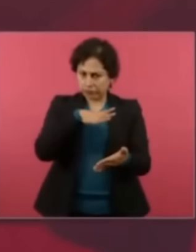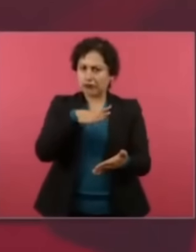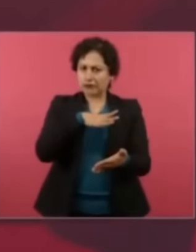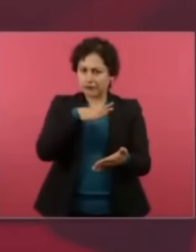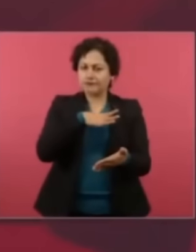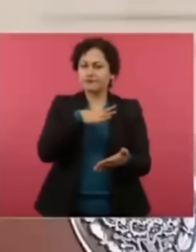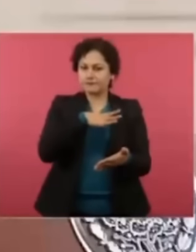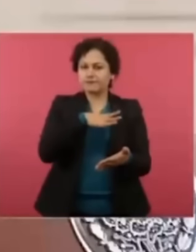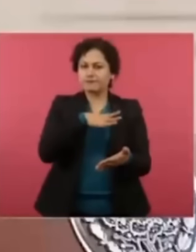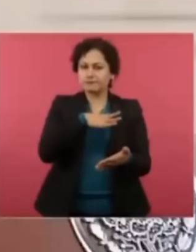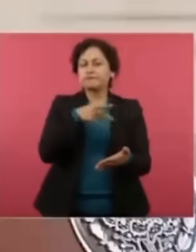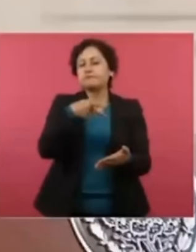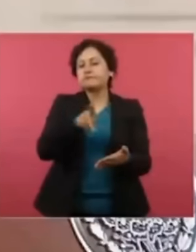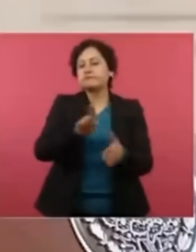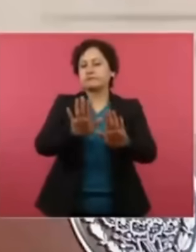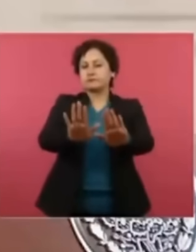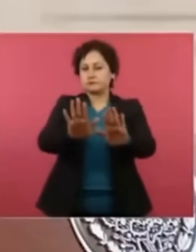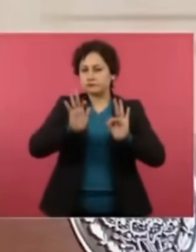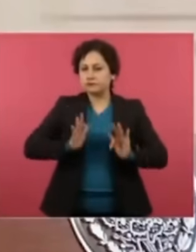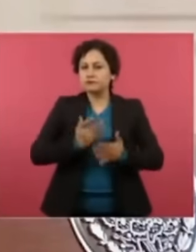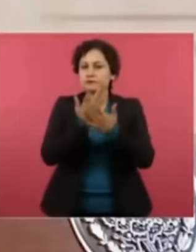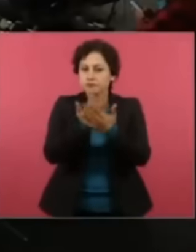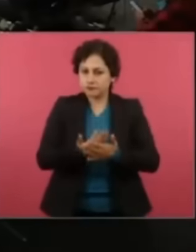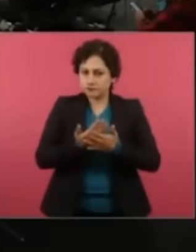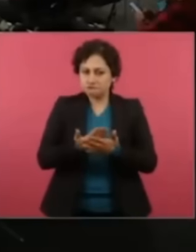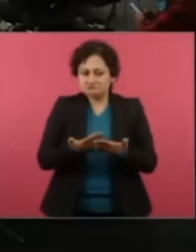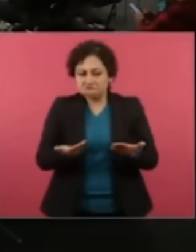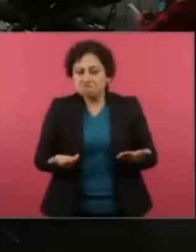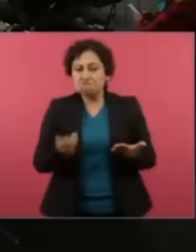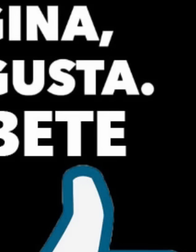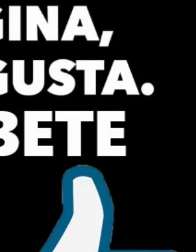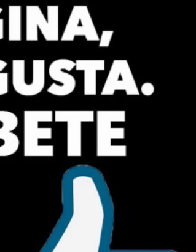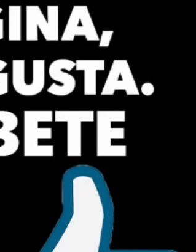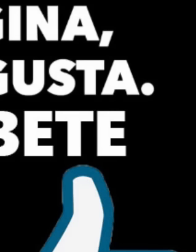amigos y amigas con esto Me despido y nos vemos en el próximo video